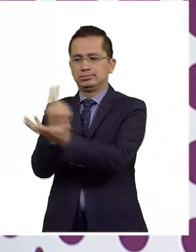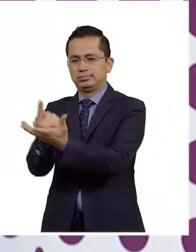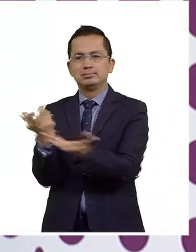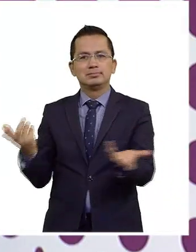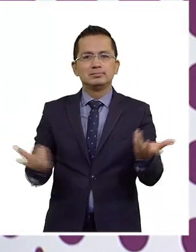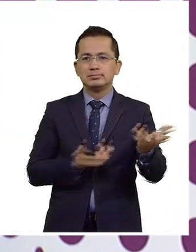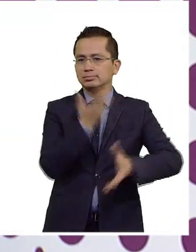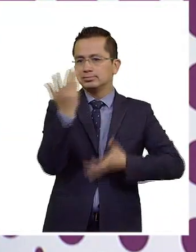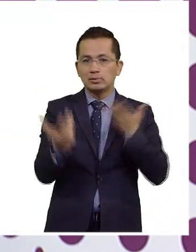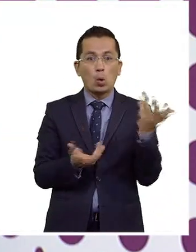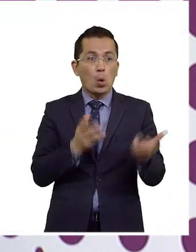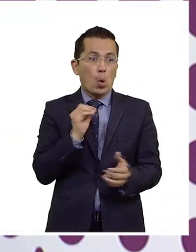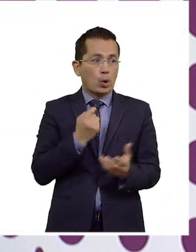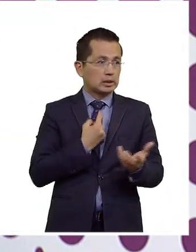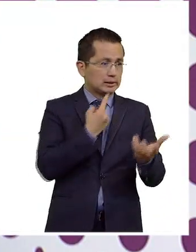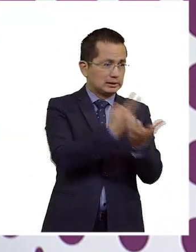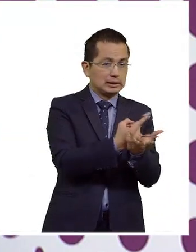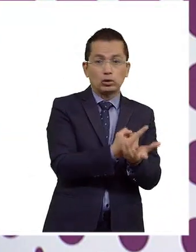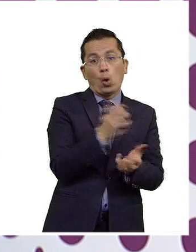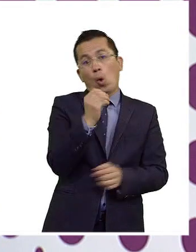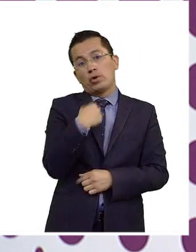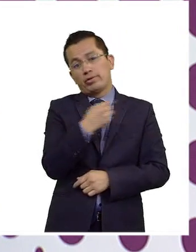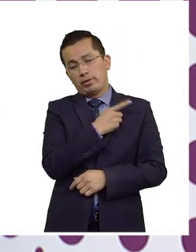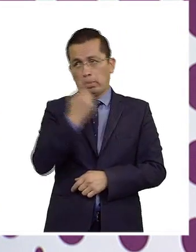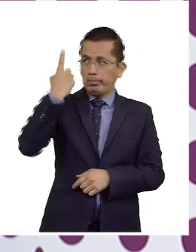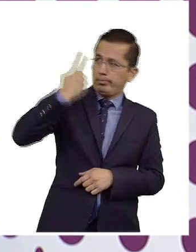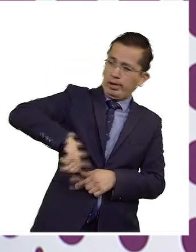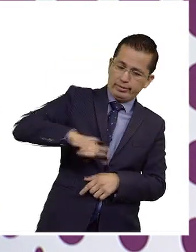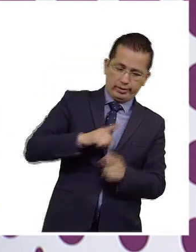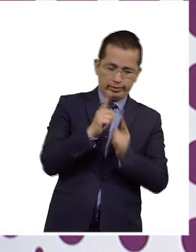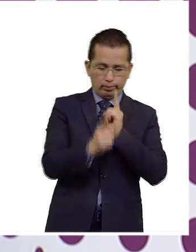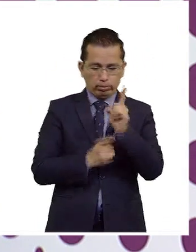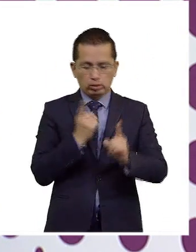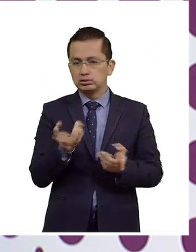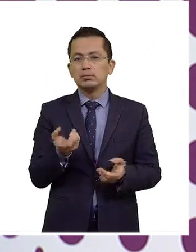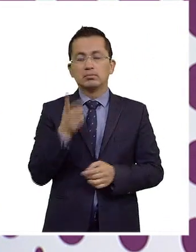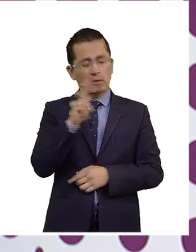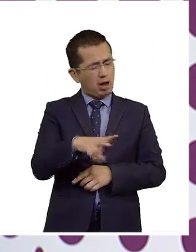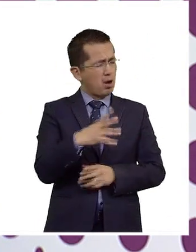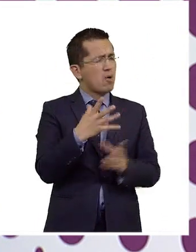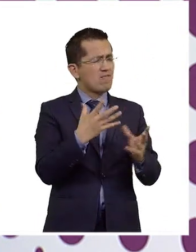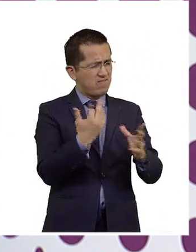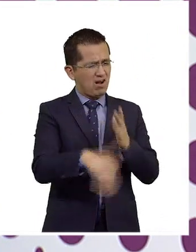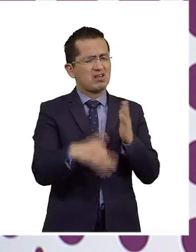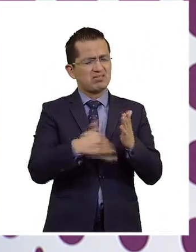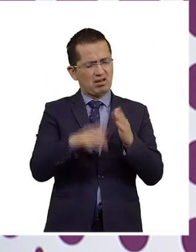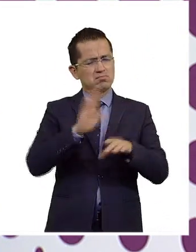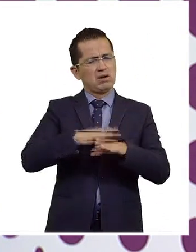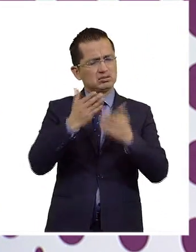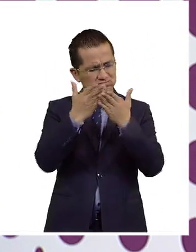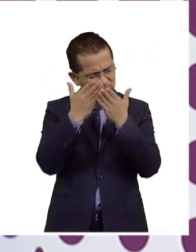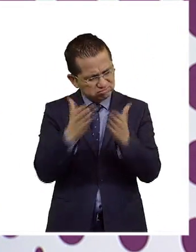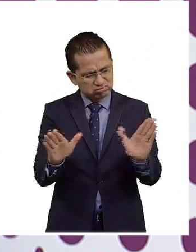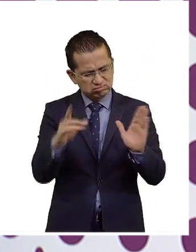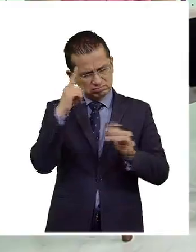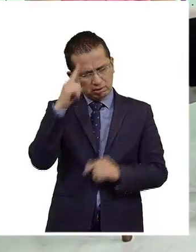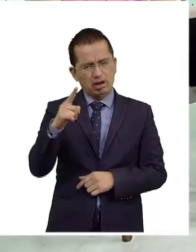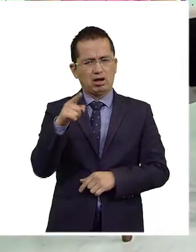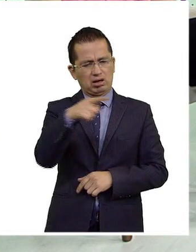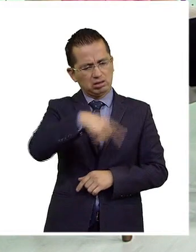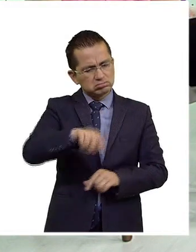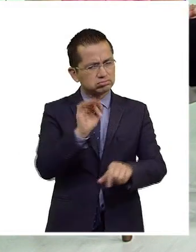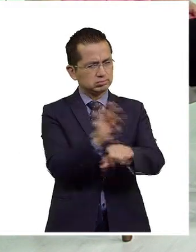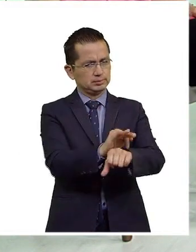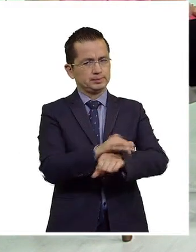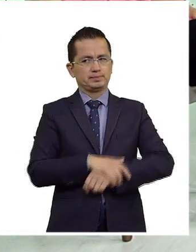hacer ese, o quieres hacer otro deporte. Entonces, sí hay nos hace falta mucho en ese sentido para poder llegar a... ¿En qué